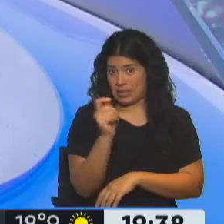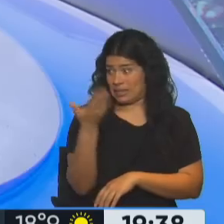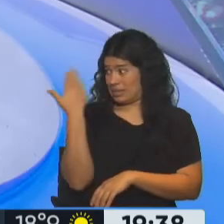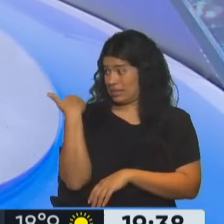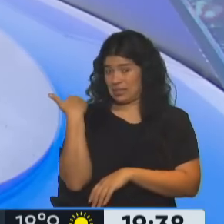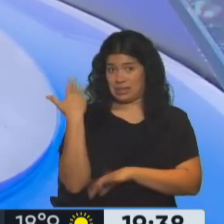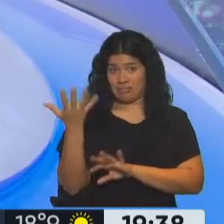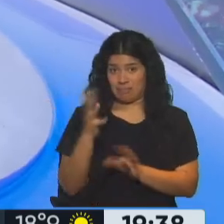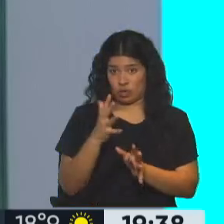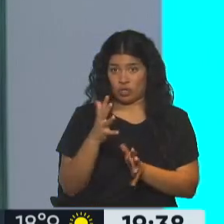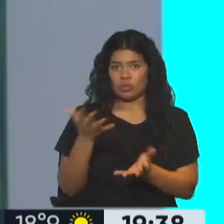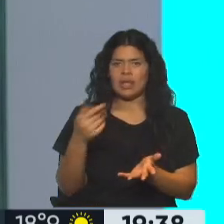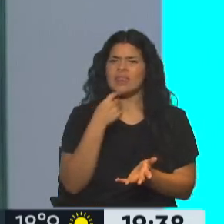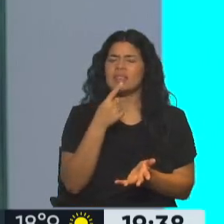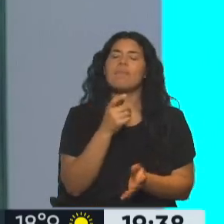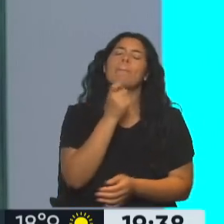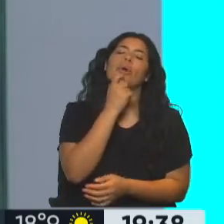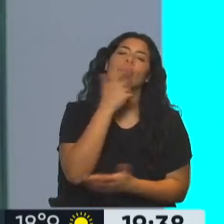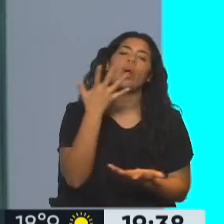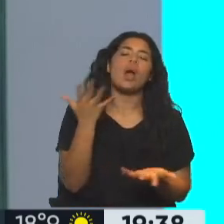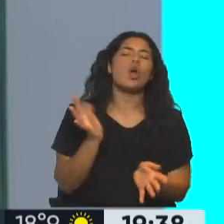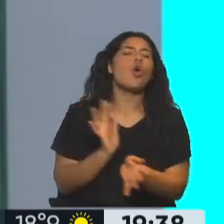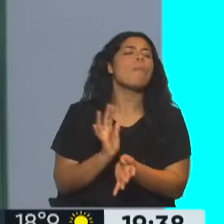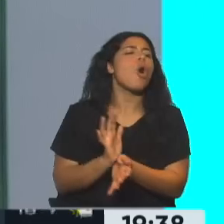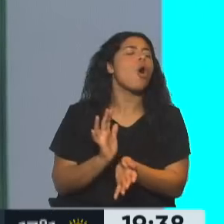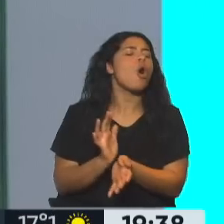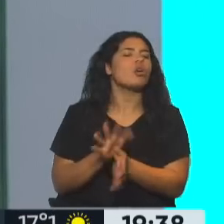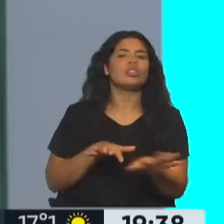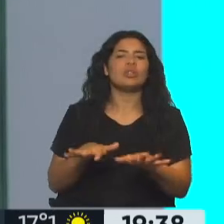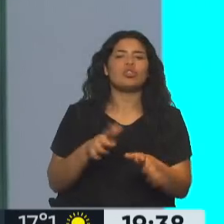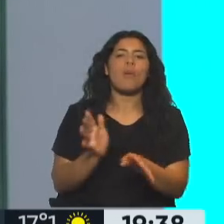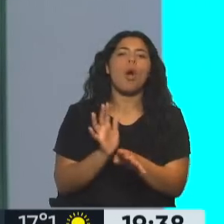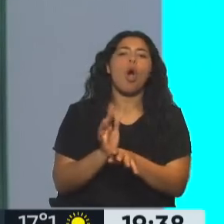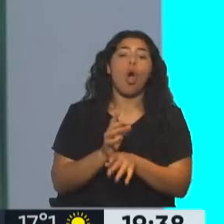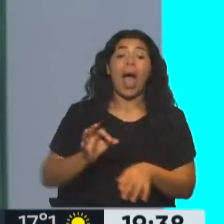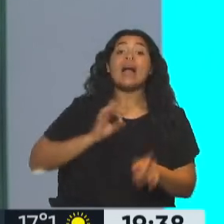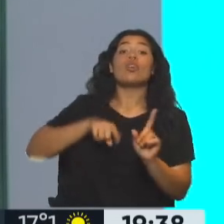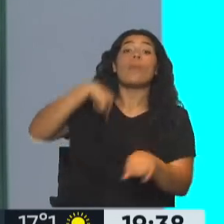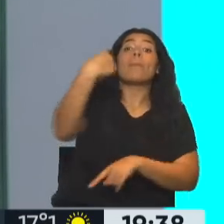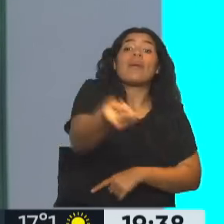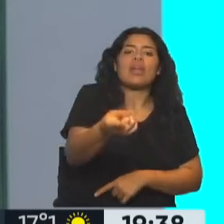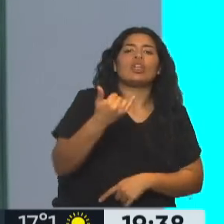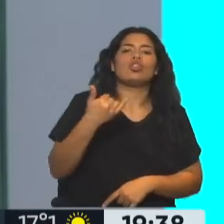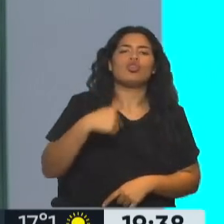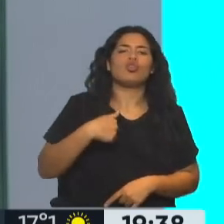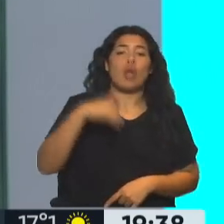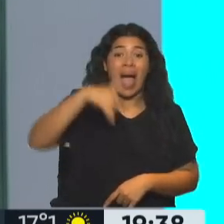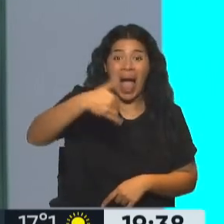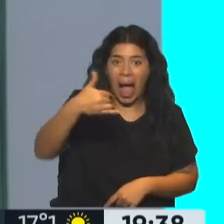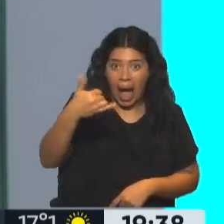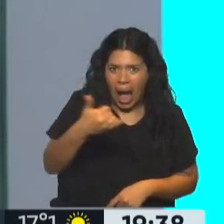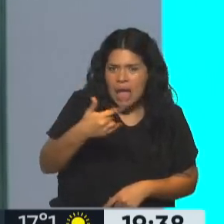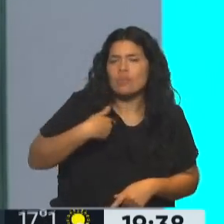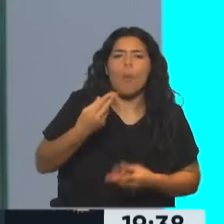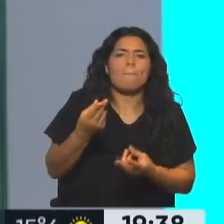bueno, esto es como que yo tenga la certeza de que el año que viene voy a tener una herencia, pero necesito mucha guita hoy.